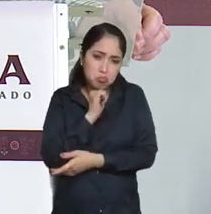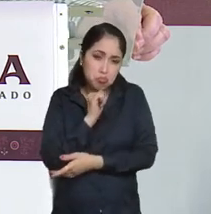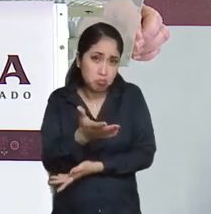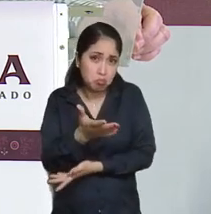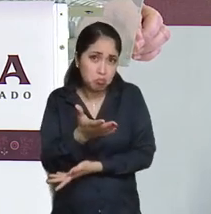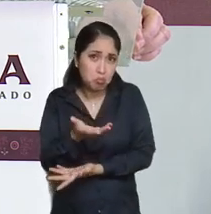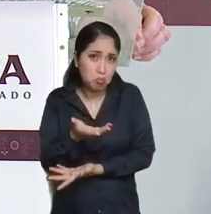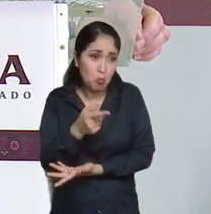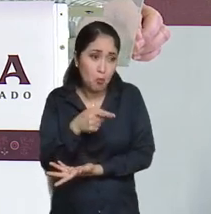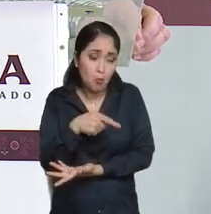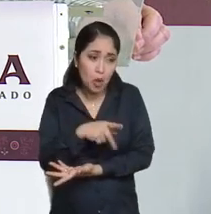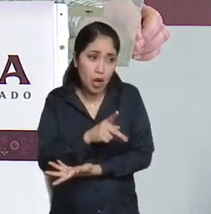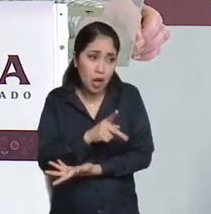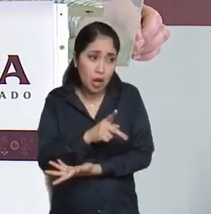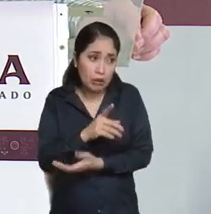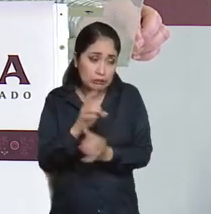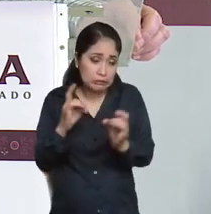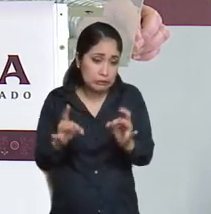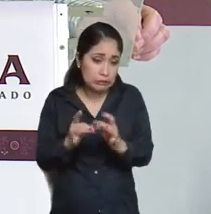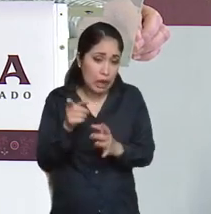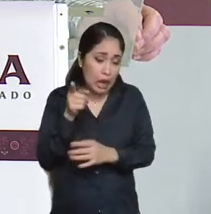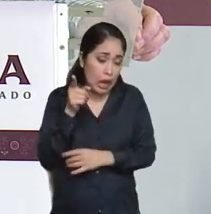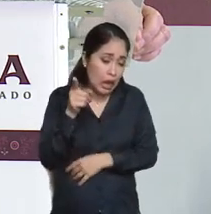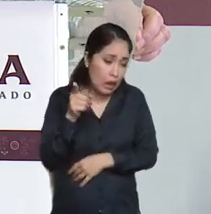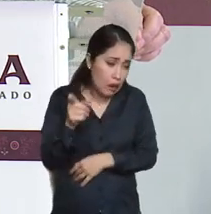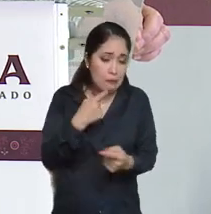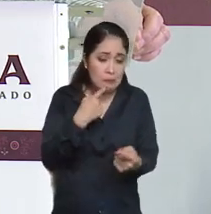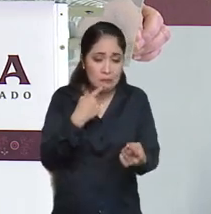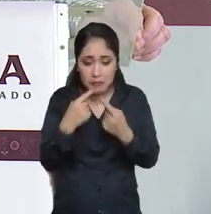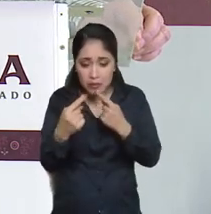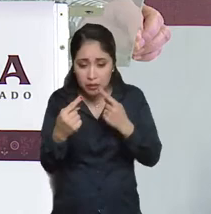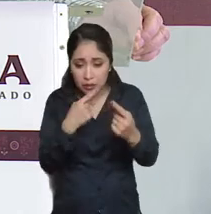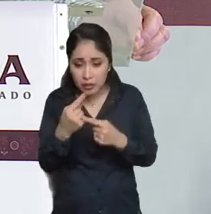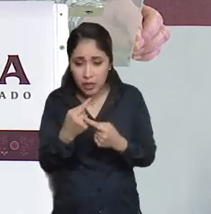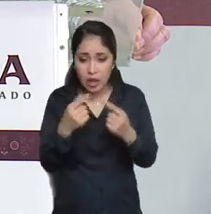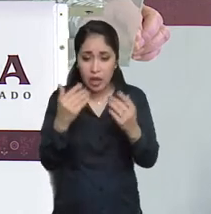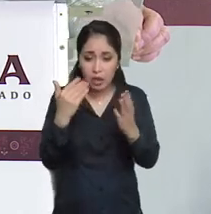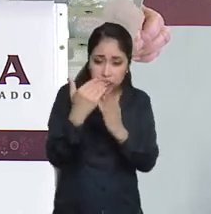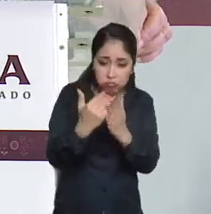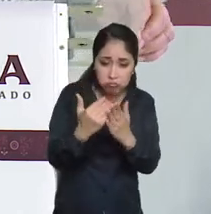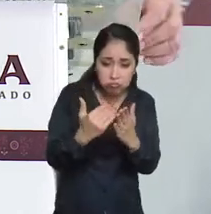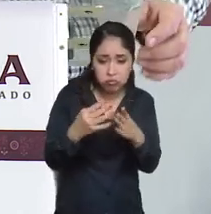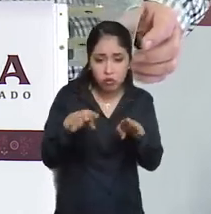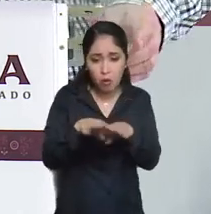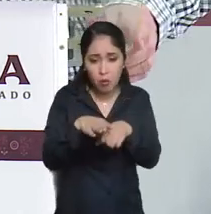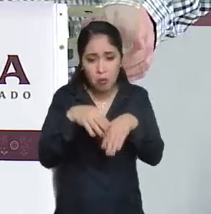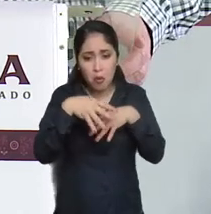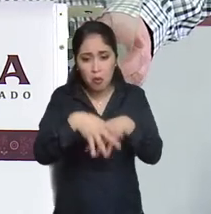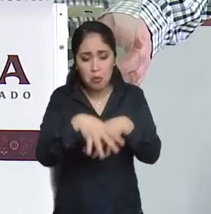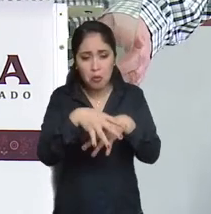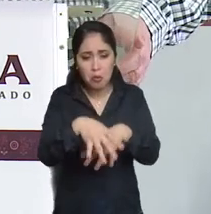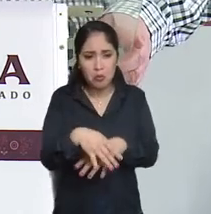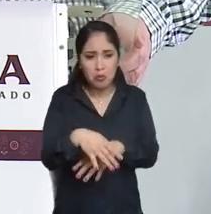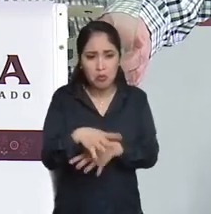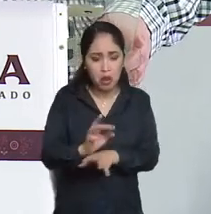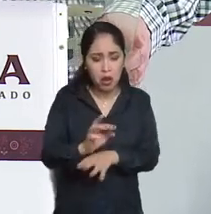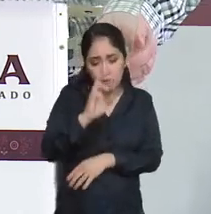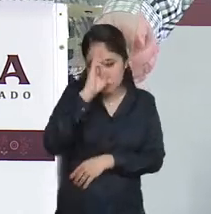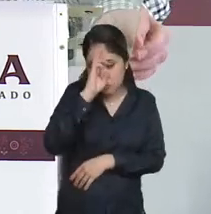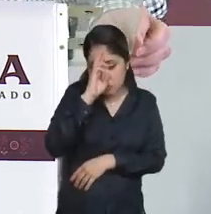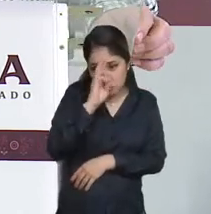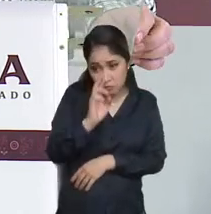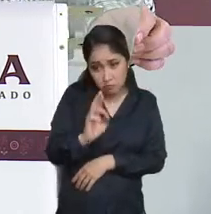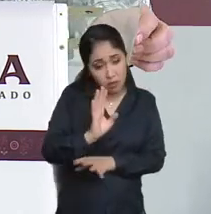organizado y si hubieran ido a las calles, de nuestra parte solo respeto hubieran tenido. No, nosotros no estamos para